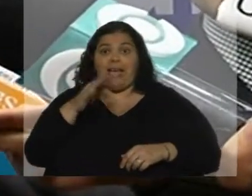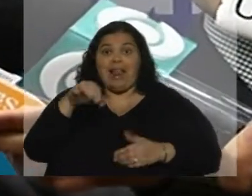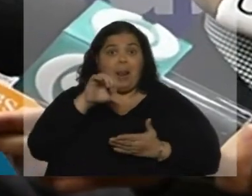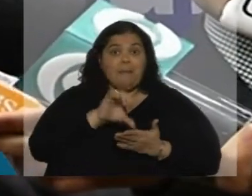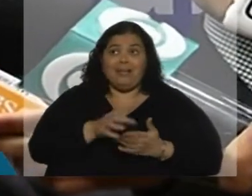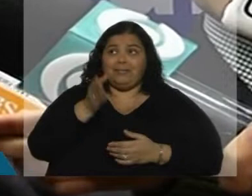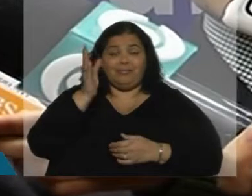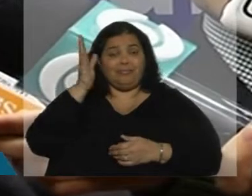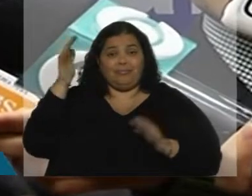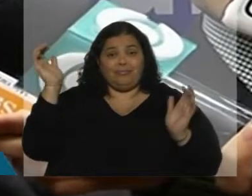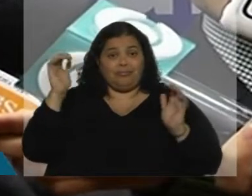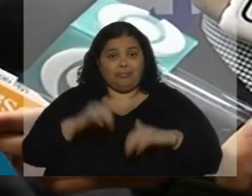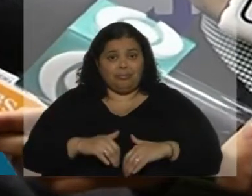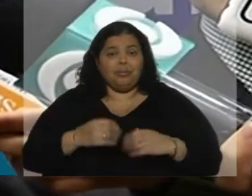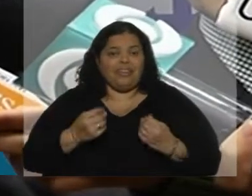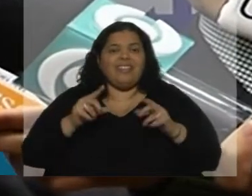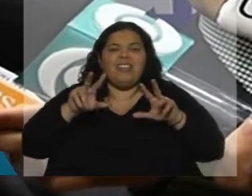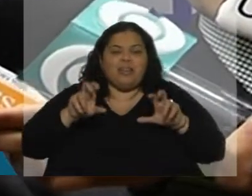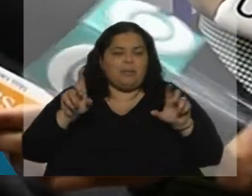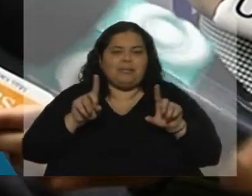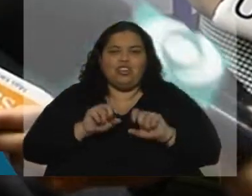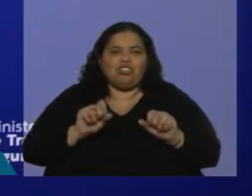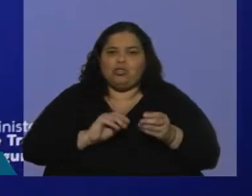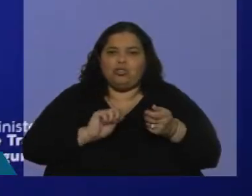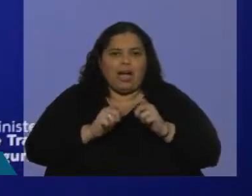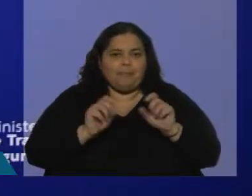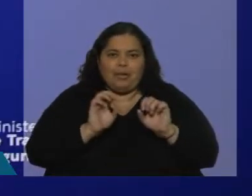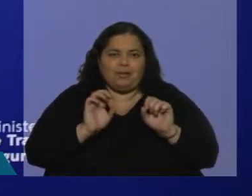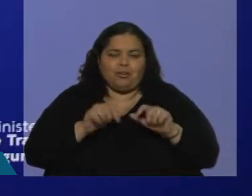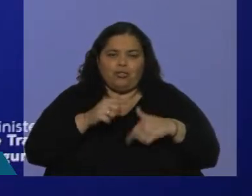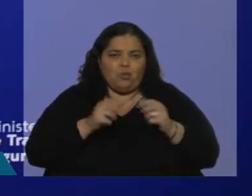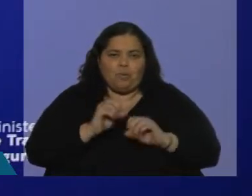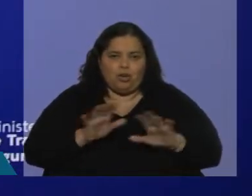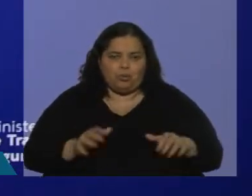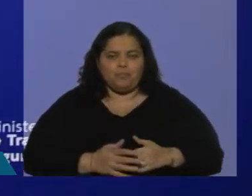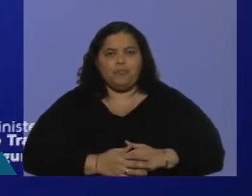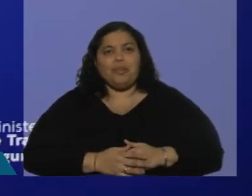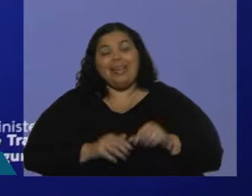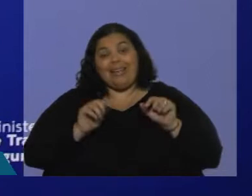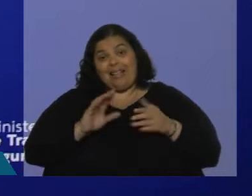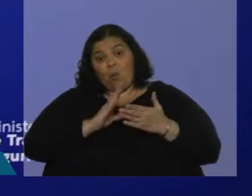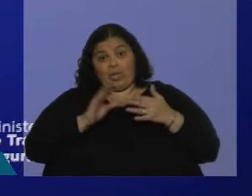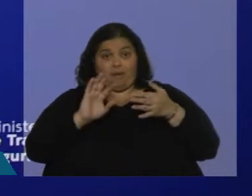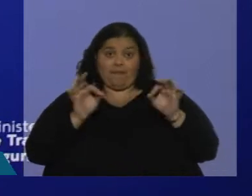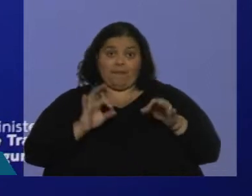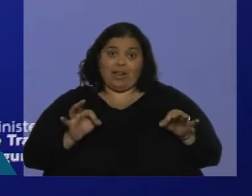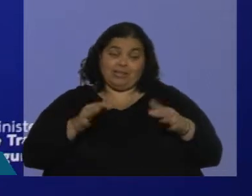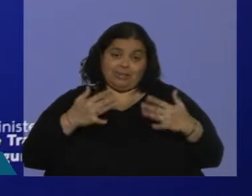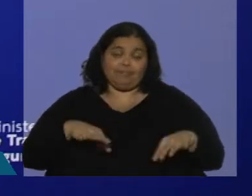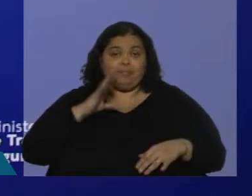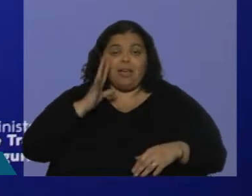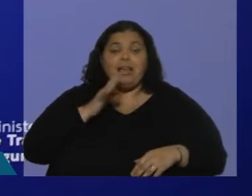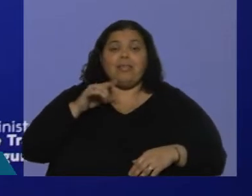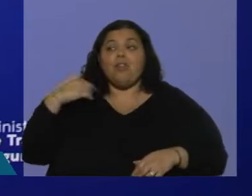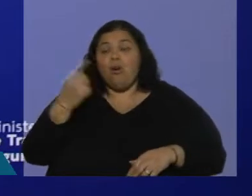signo de interrogación donde este tema no se define las últimas frases fueron objeto de respuesta